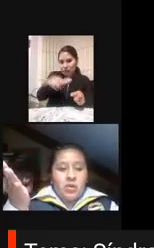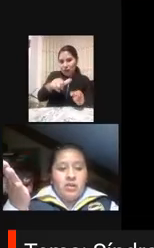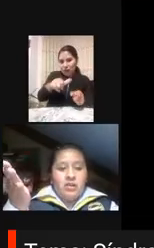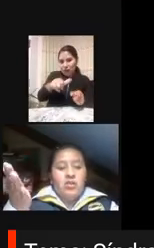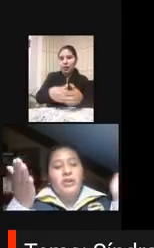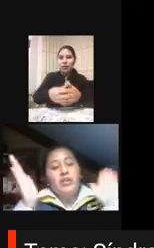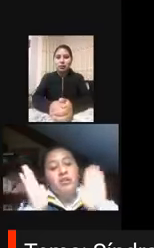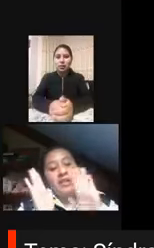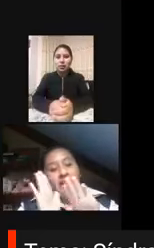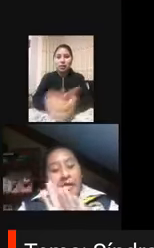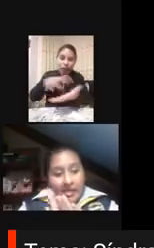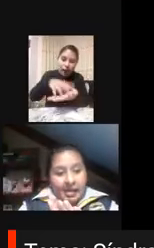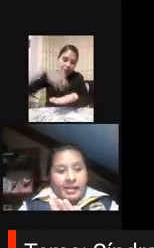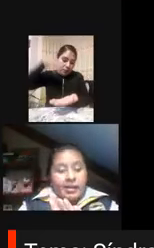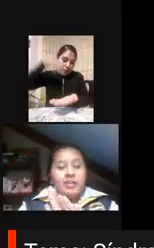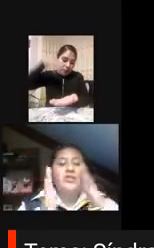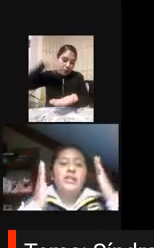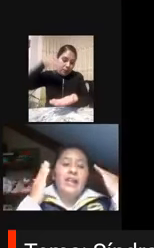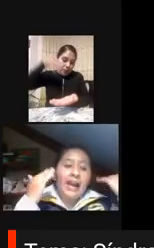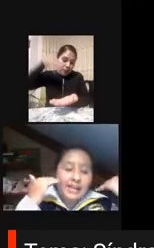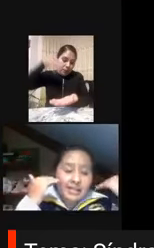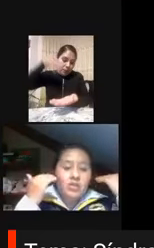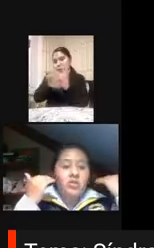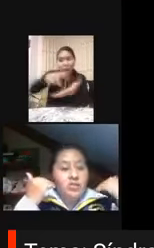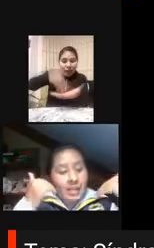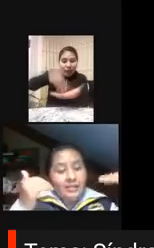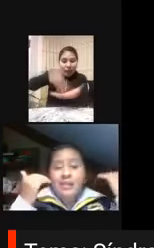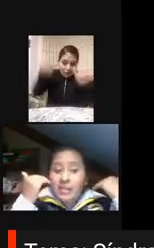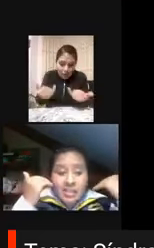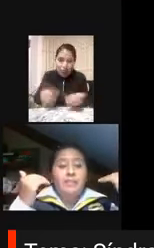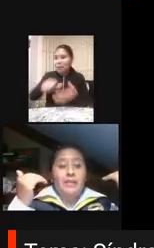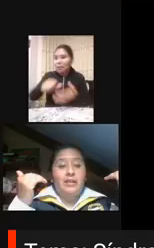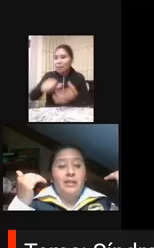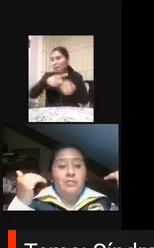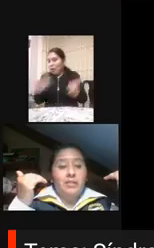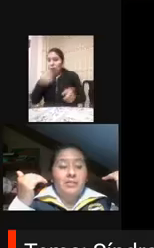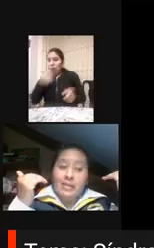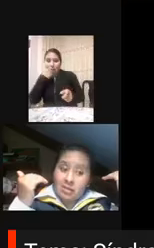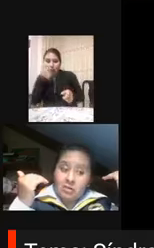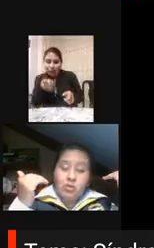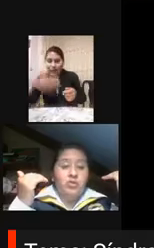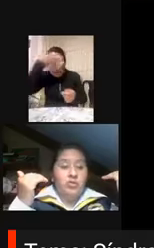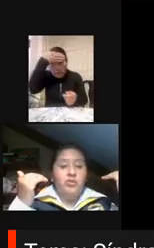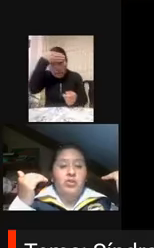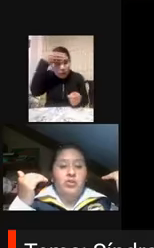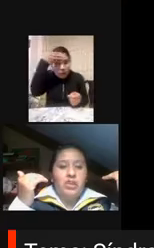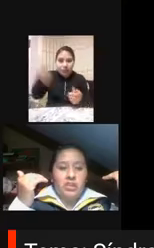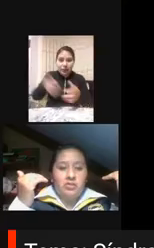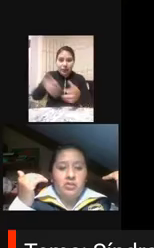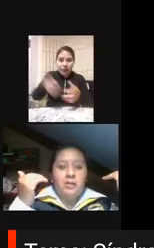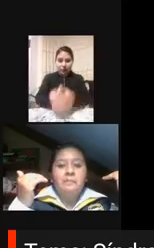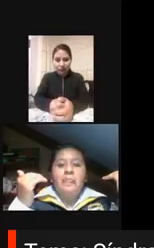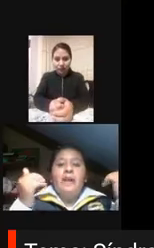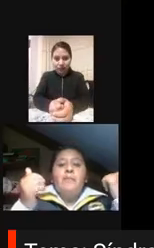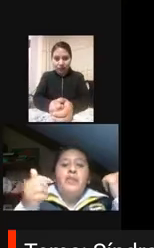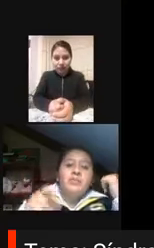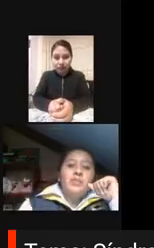aprenden hoy, lo pueden olvidar mañana. Entonces, hay que ser constantes y repetitivos con nuestros niños,